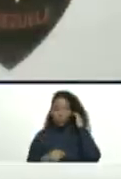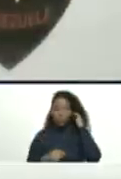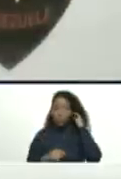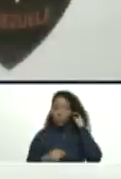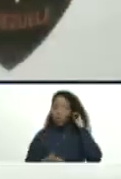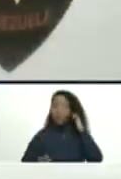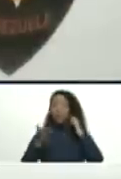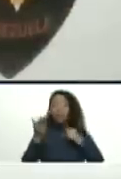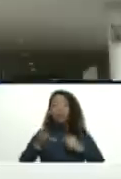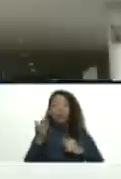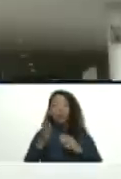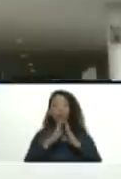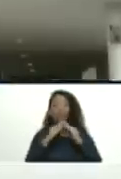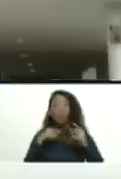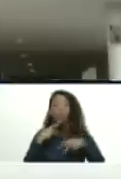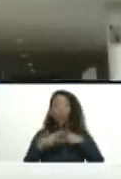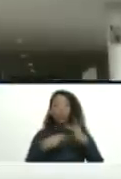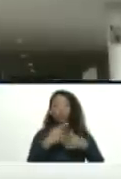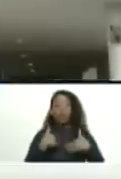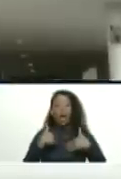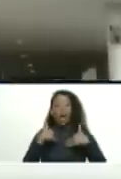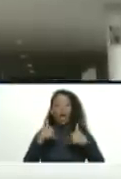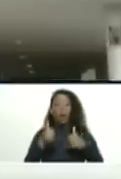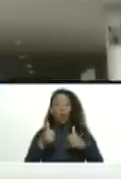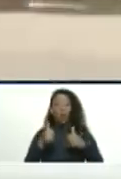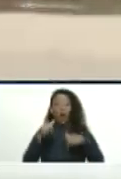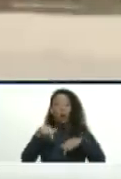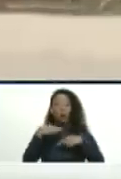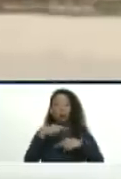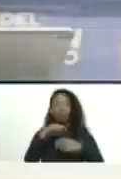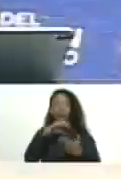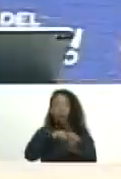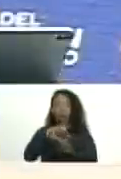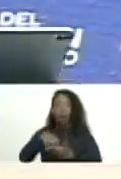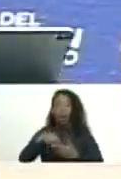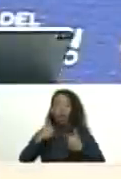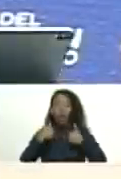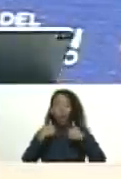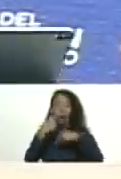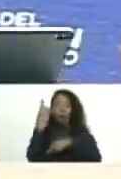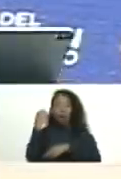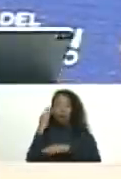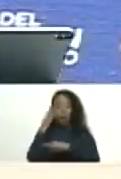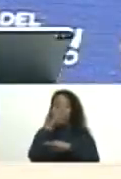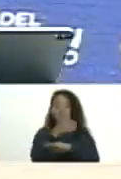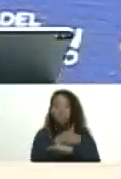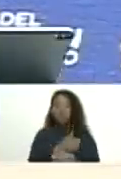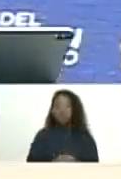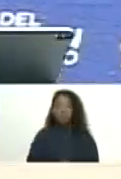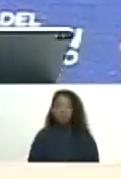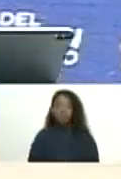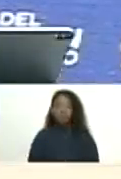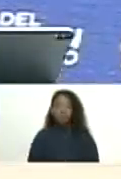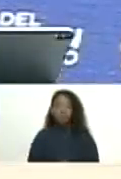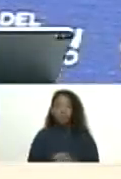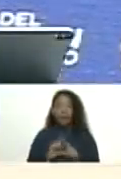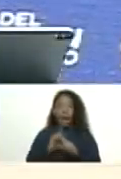tremendamente todos los procesos de salud a nivel regional. Yo estuve ayer por allá,